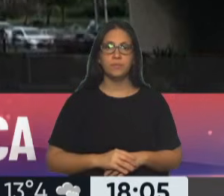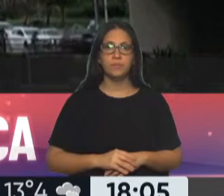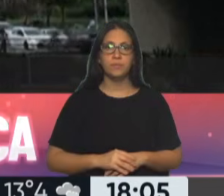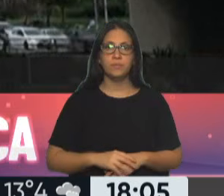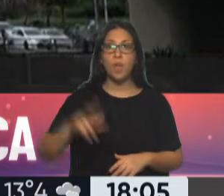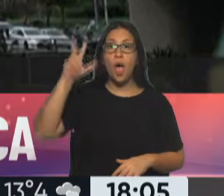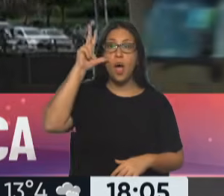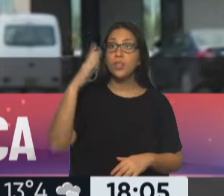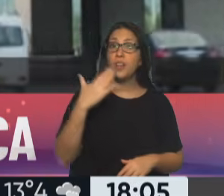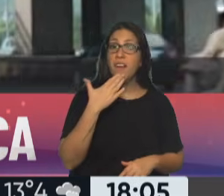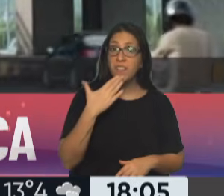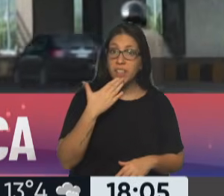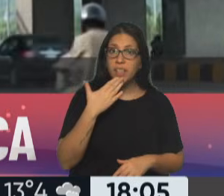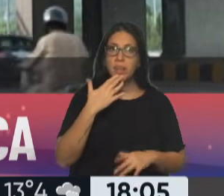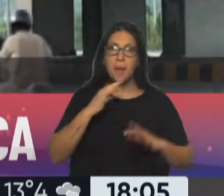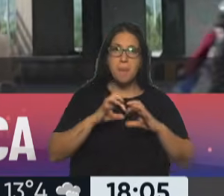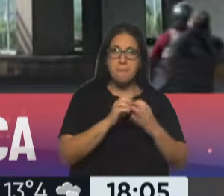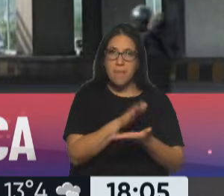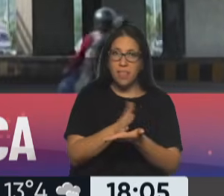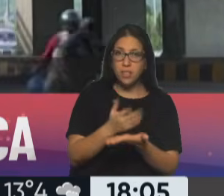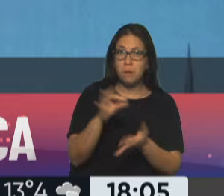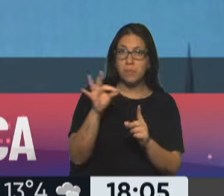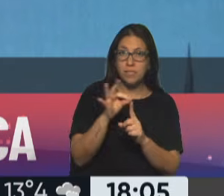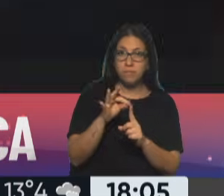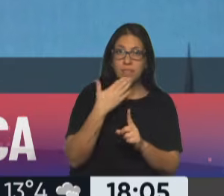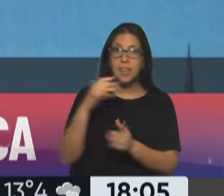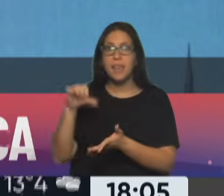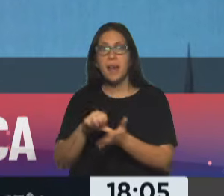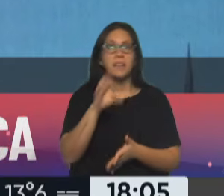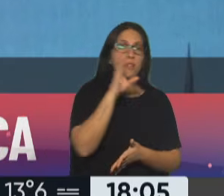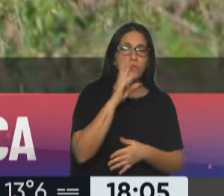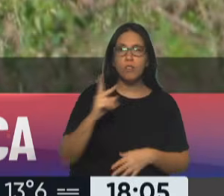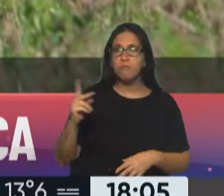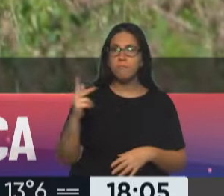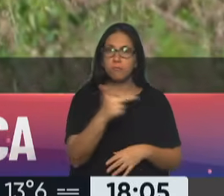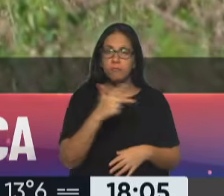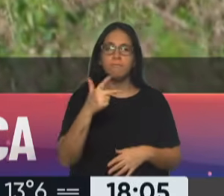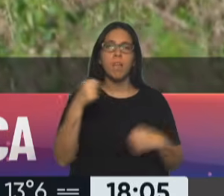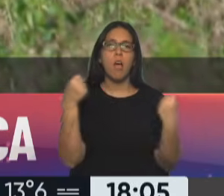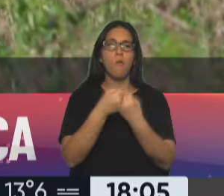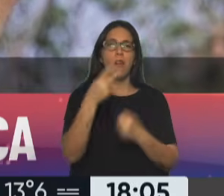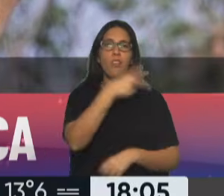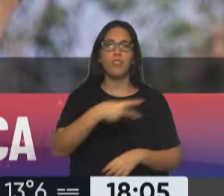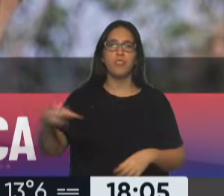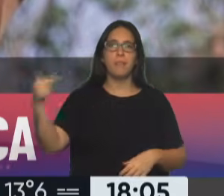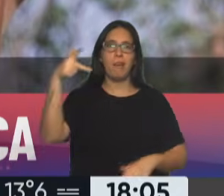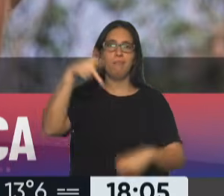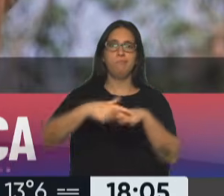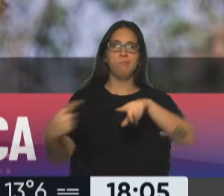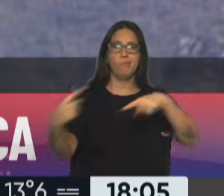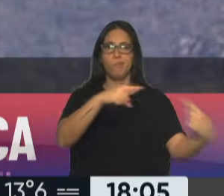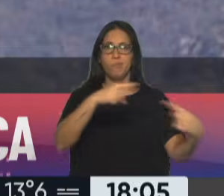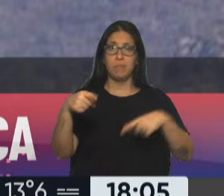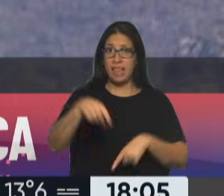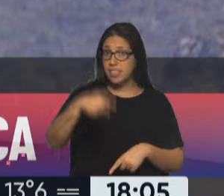El 8 de abril, tras una mediación de Pakistán, Irán y los Estados Unidos acordaron un cese del fuego por 2 semanas. Fue el único